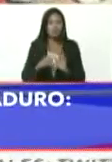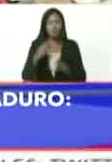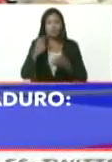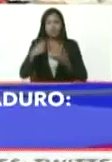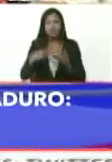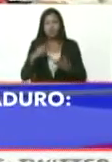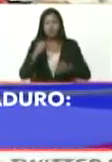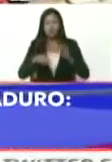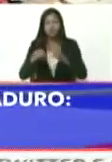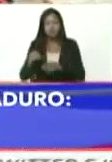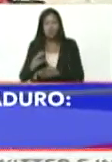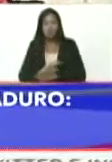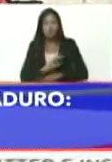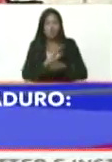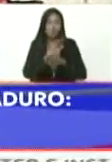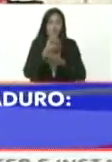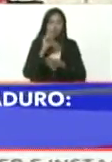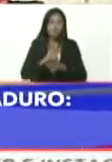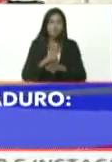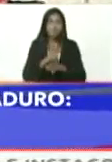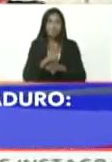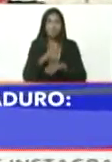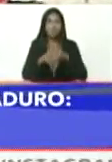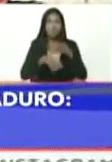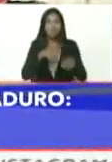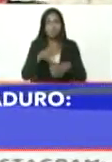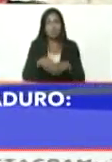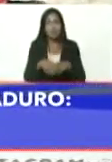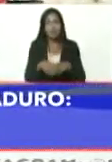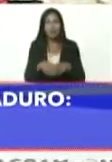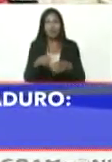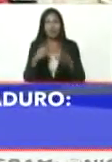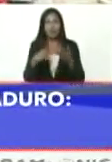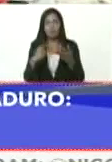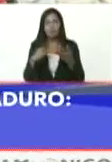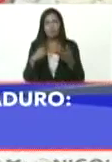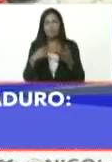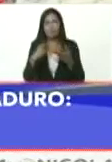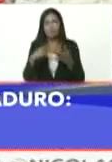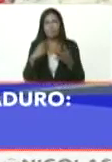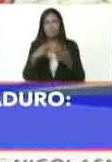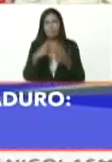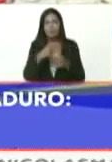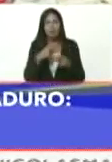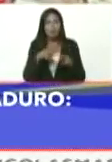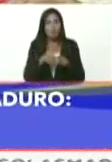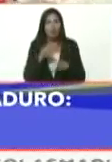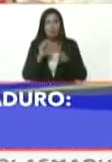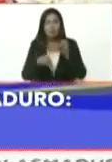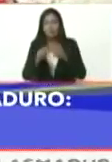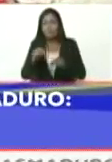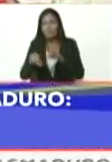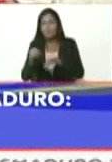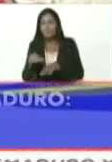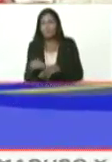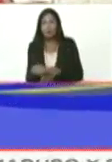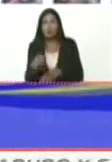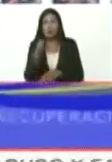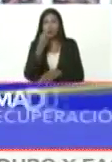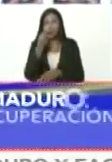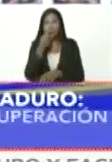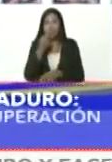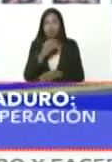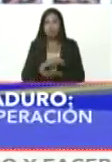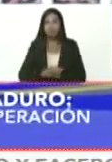y cría tales como musáceas, raíces, tubérculos, hortalizas, leguminosas,